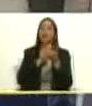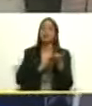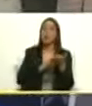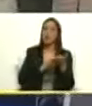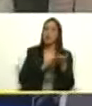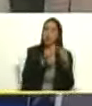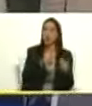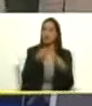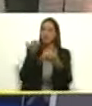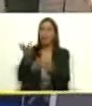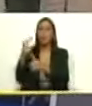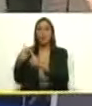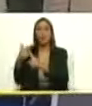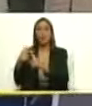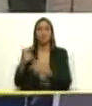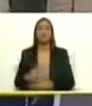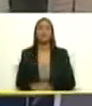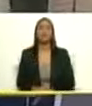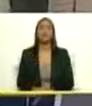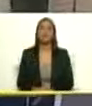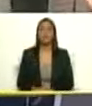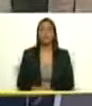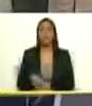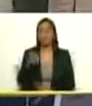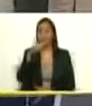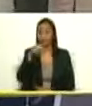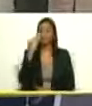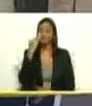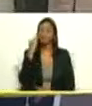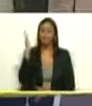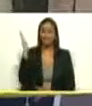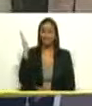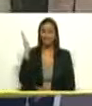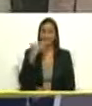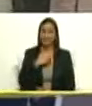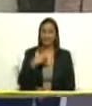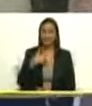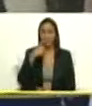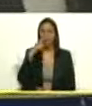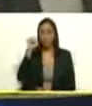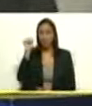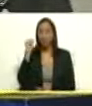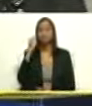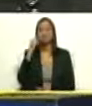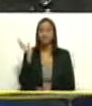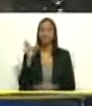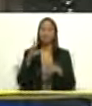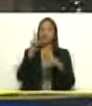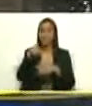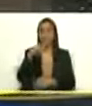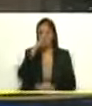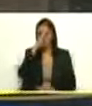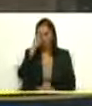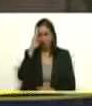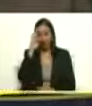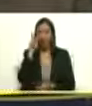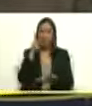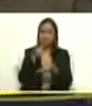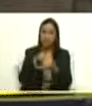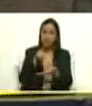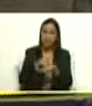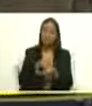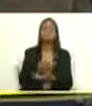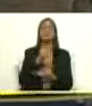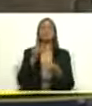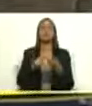asistentes que se encuentran acá también parte de la dirección Nacional del partido socialista Unido de Venezuela también se encuentra presente la primera